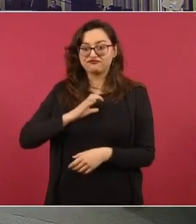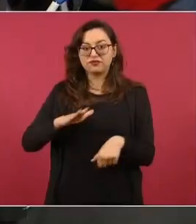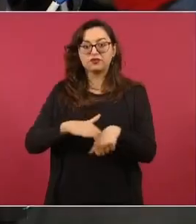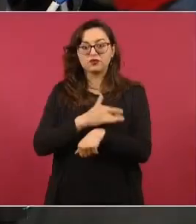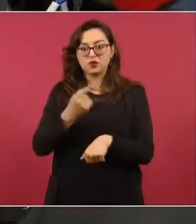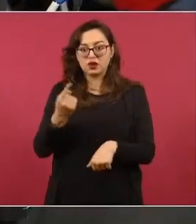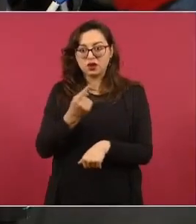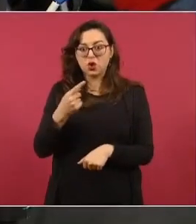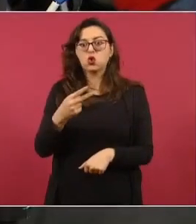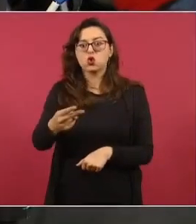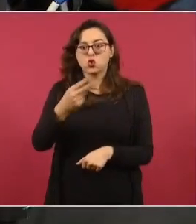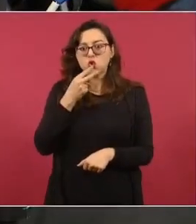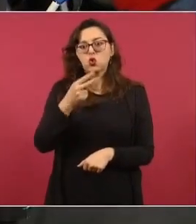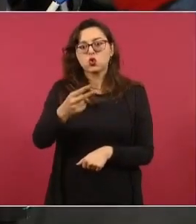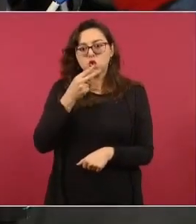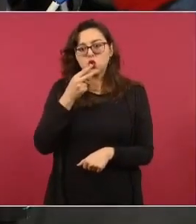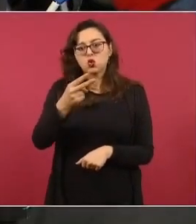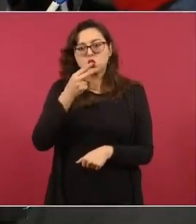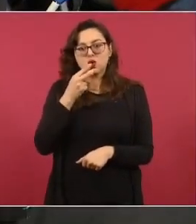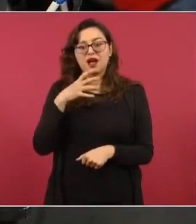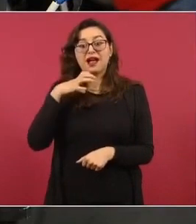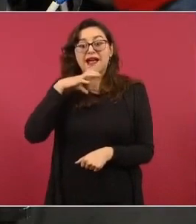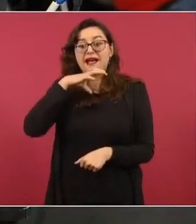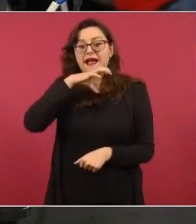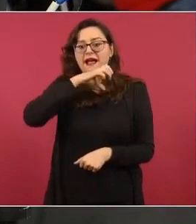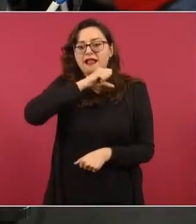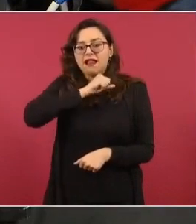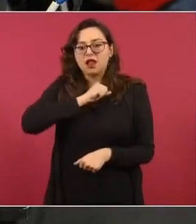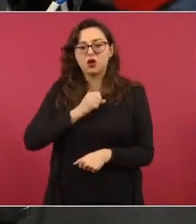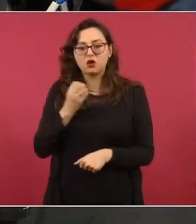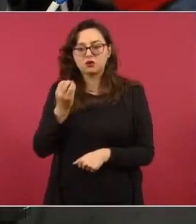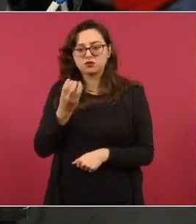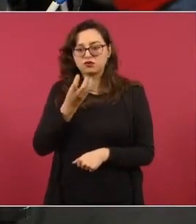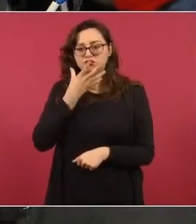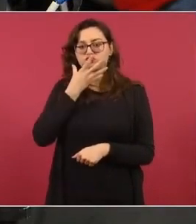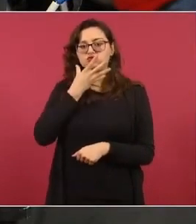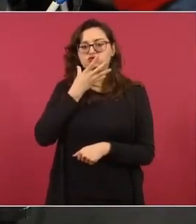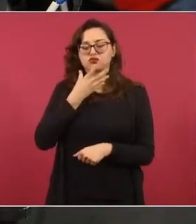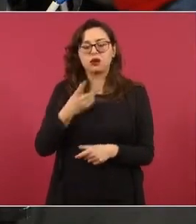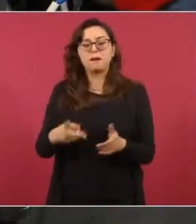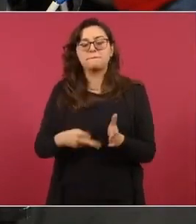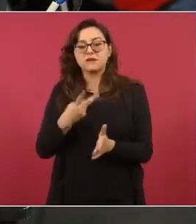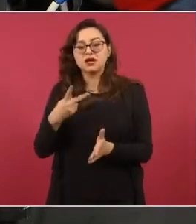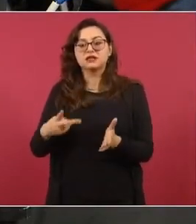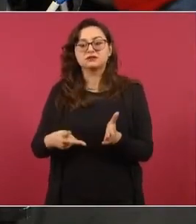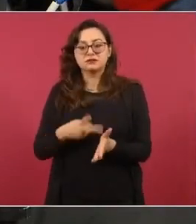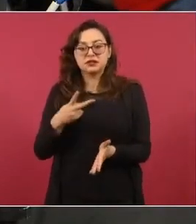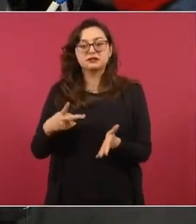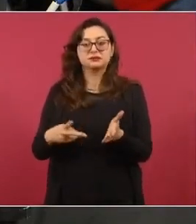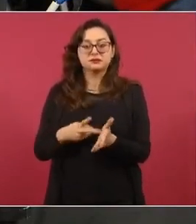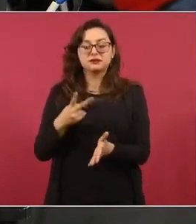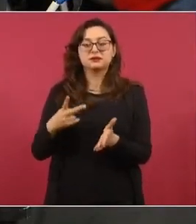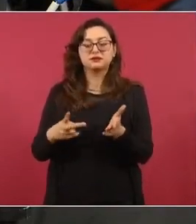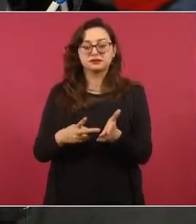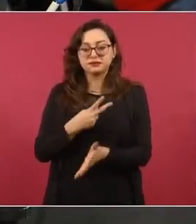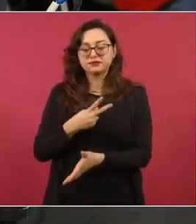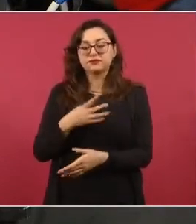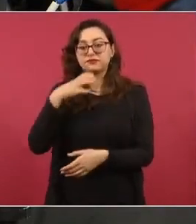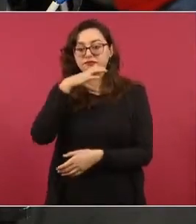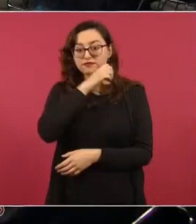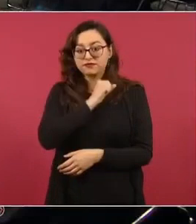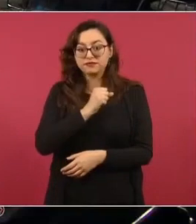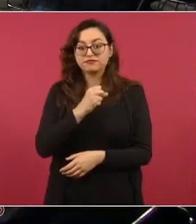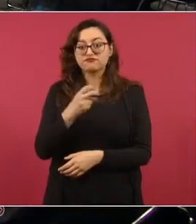al elevado calor que se tiene en el contacto de la mucosa con el cigarrillo, y no solamente del